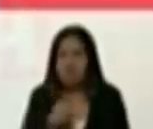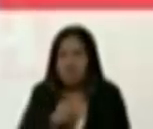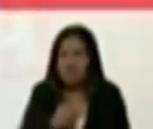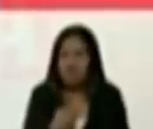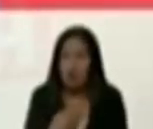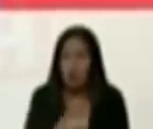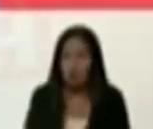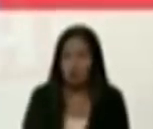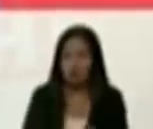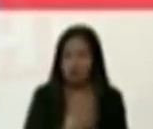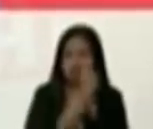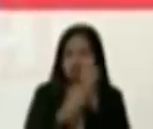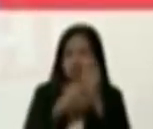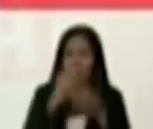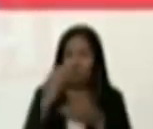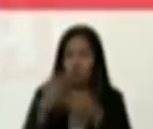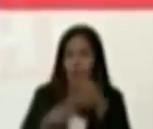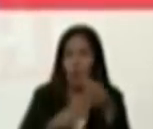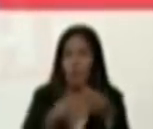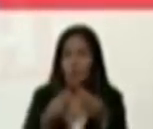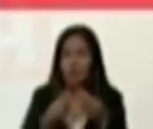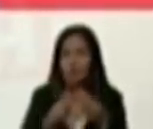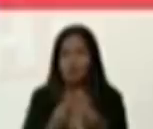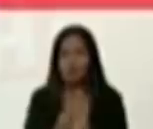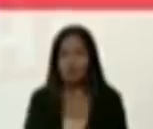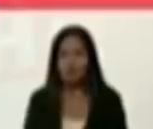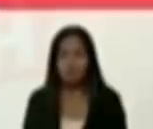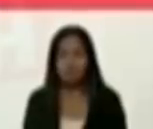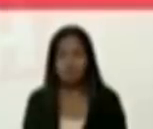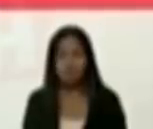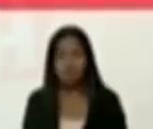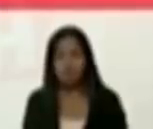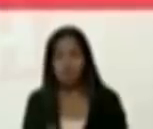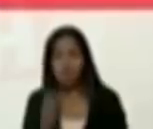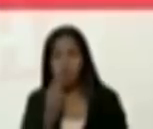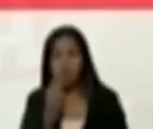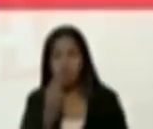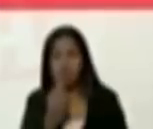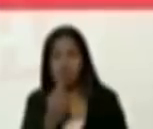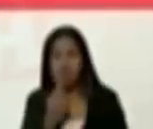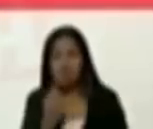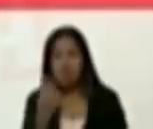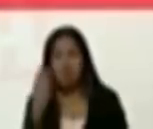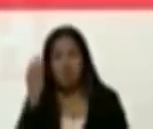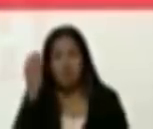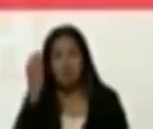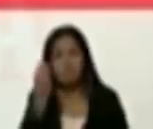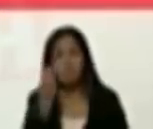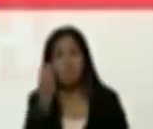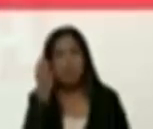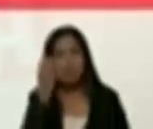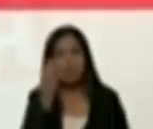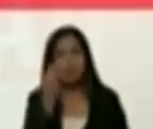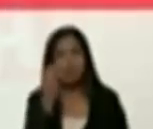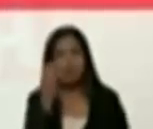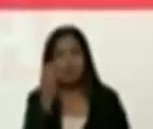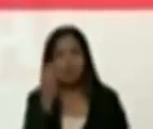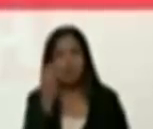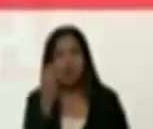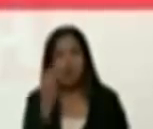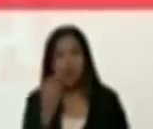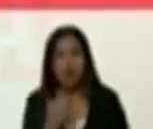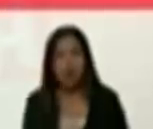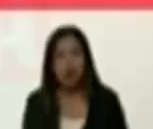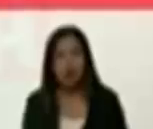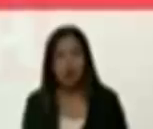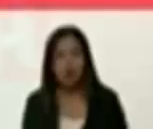dirigir supuestamente una campaña contra las Fuerzas de Acciones Especiales, unidad perteneciente a la Policía Nacional Bolivariana, con el propósito